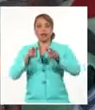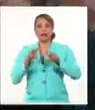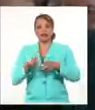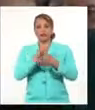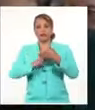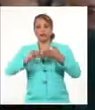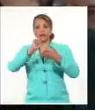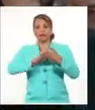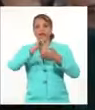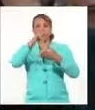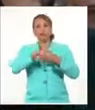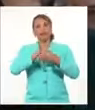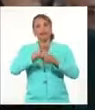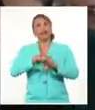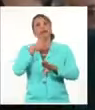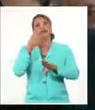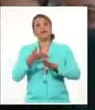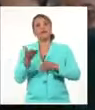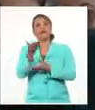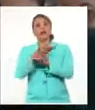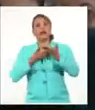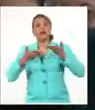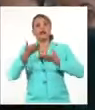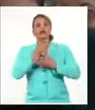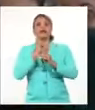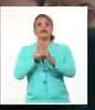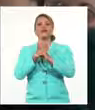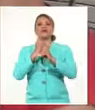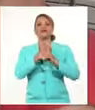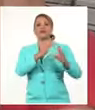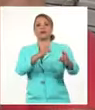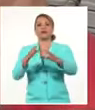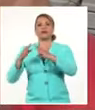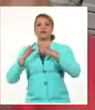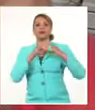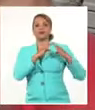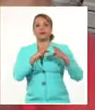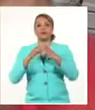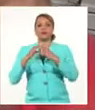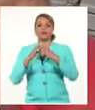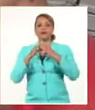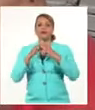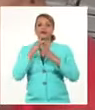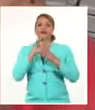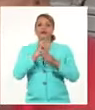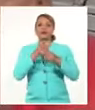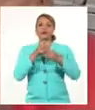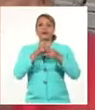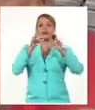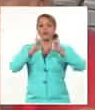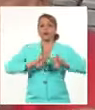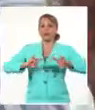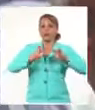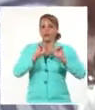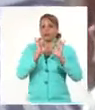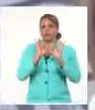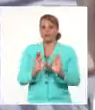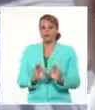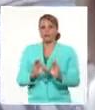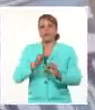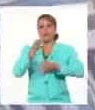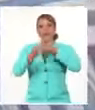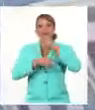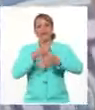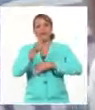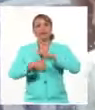Popular sostuvieron posteriormente un encuentro con pobladores del Consejo Popular Universidad, una comunidad que, al decir del mandatario